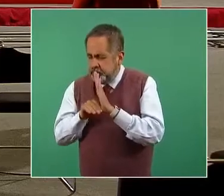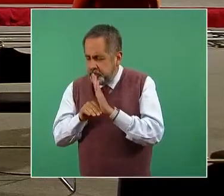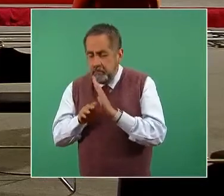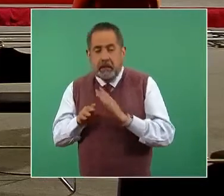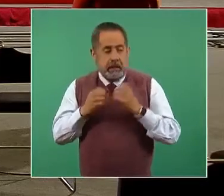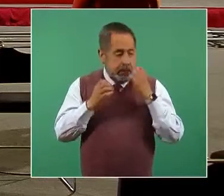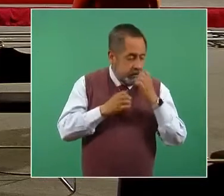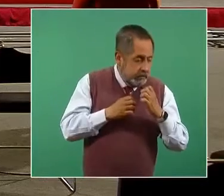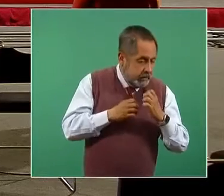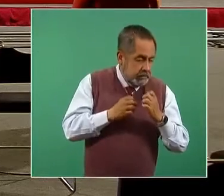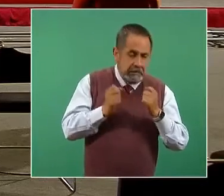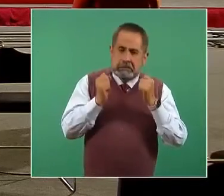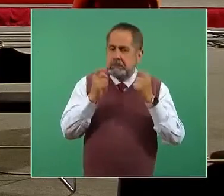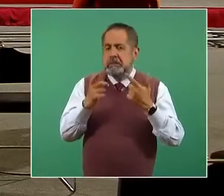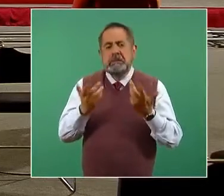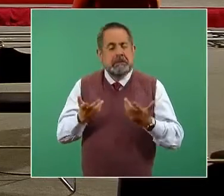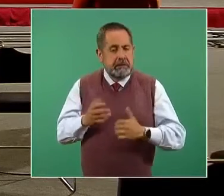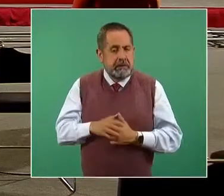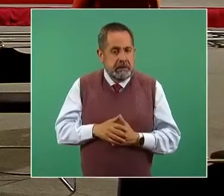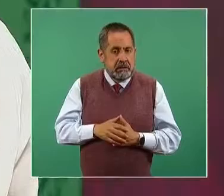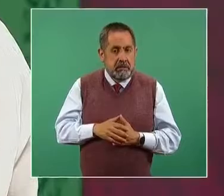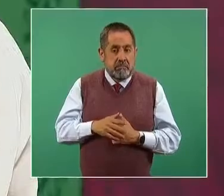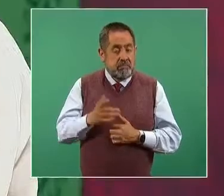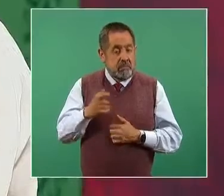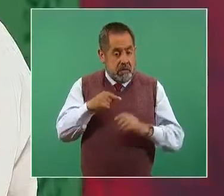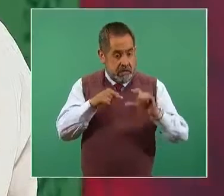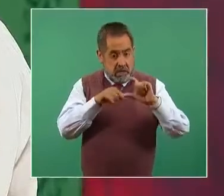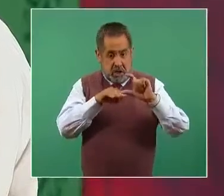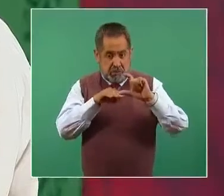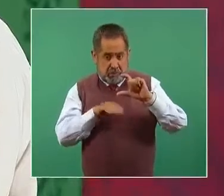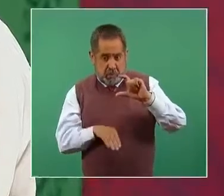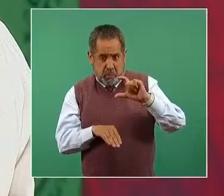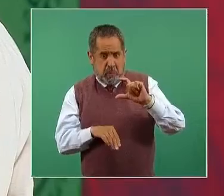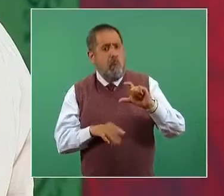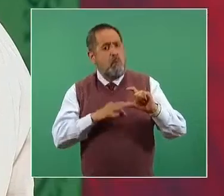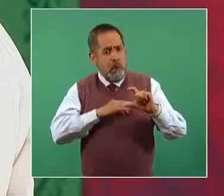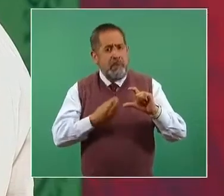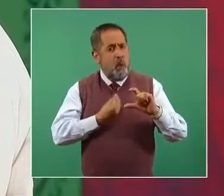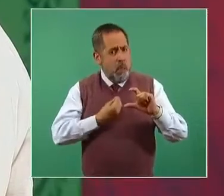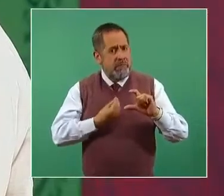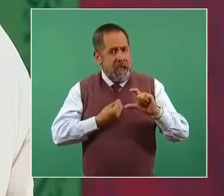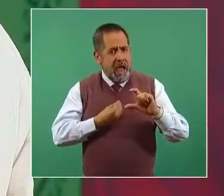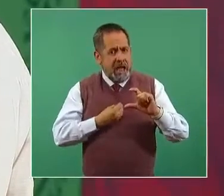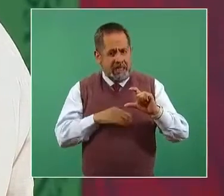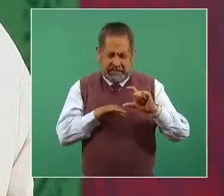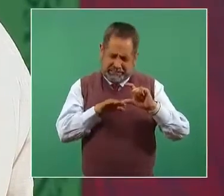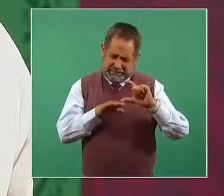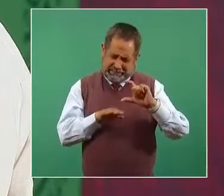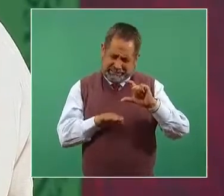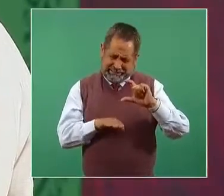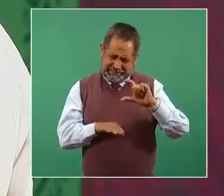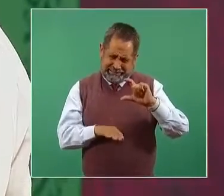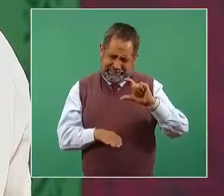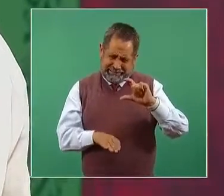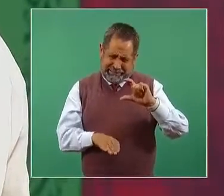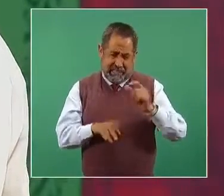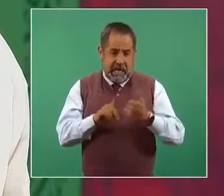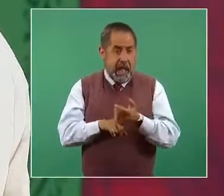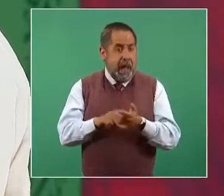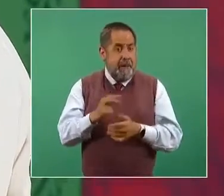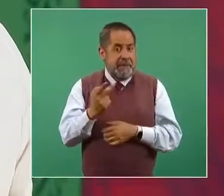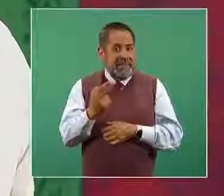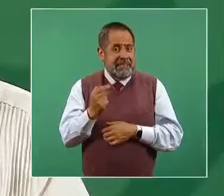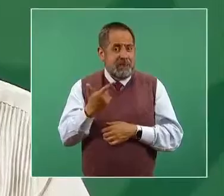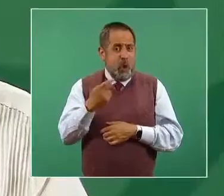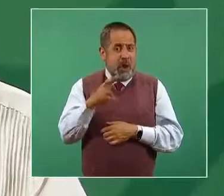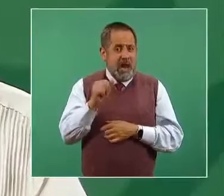yo diría, llamativo la enorme resistencia que tiene la vacuna, que puede resistir temperaturas hasta de 25